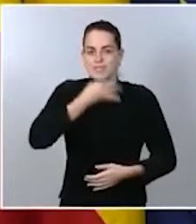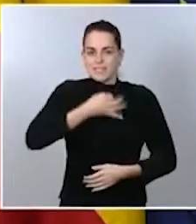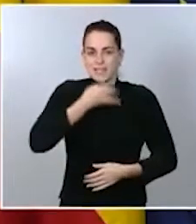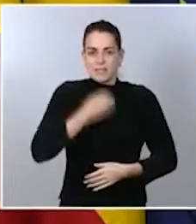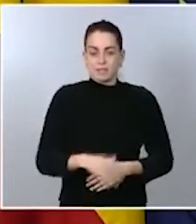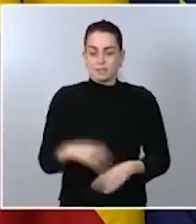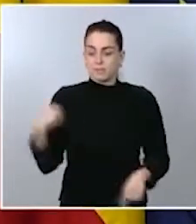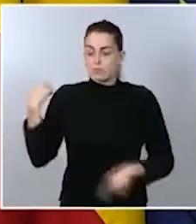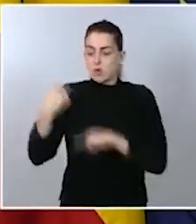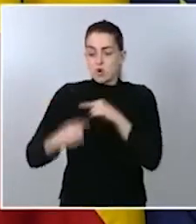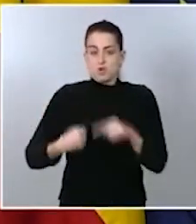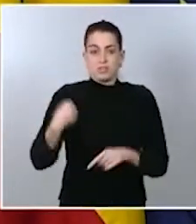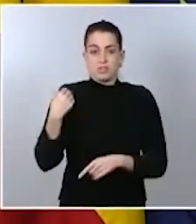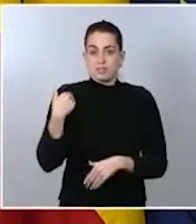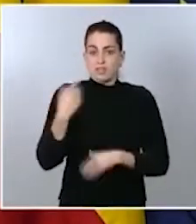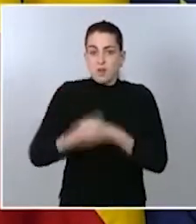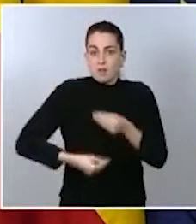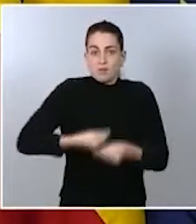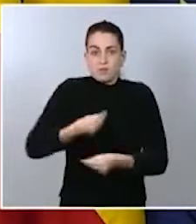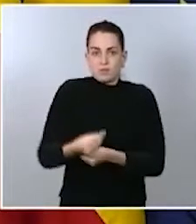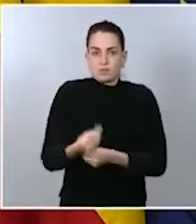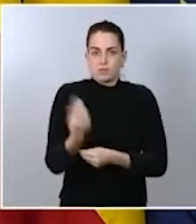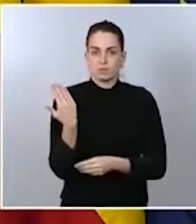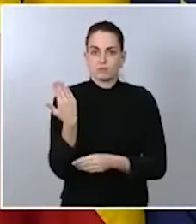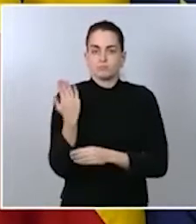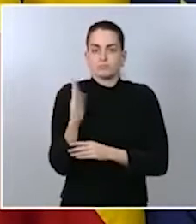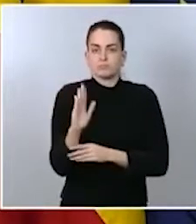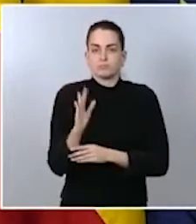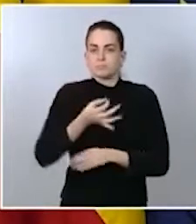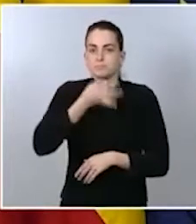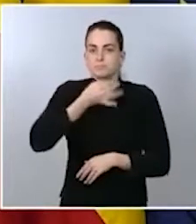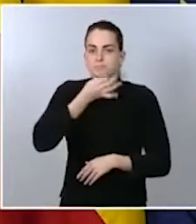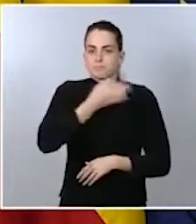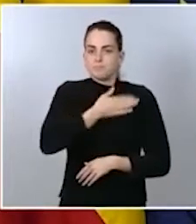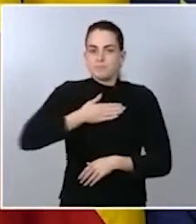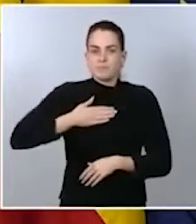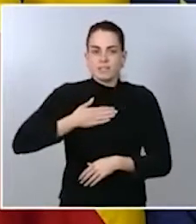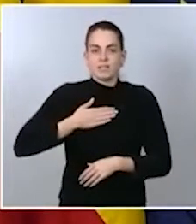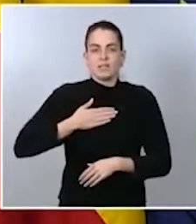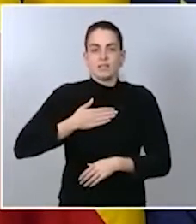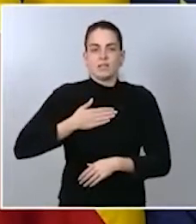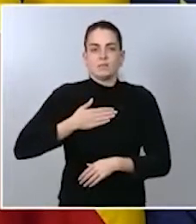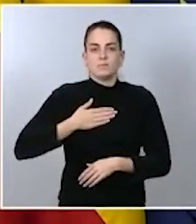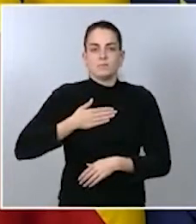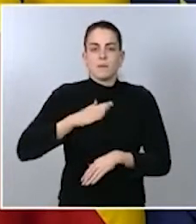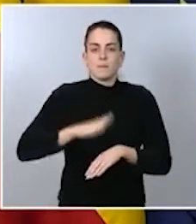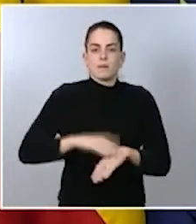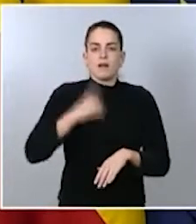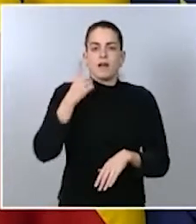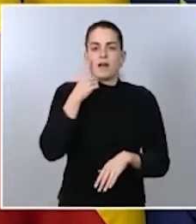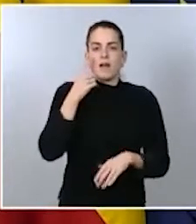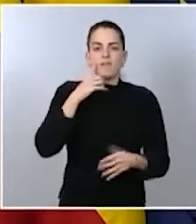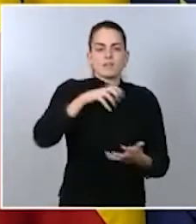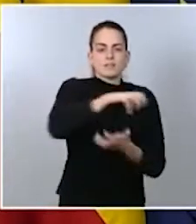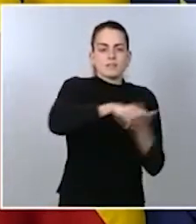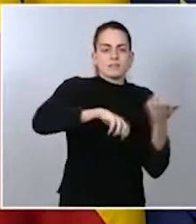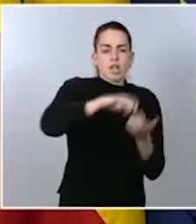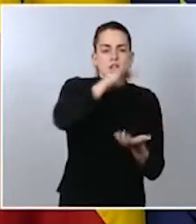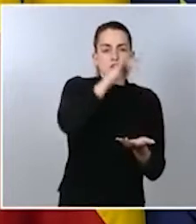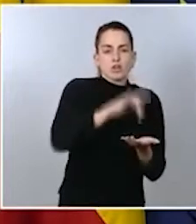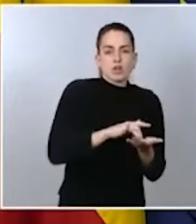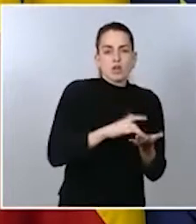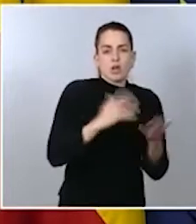comparezco ante ustedes para dar cuenta de las incidencias y actuaciones que se vienen desarrollando desde la semana